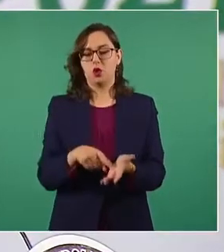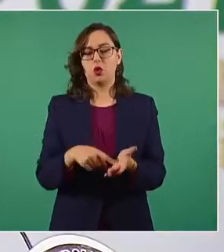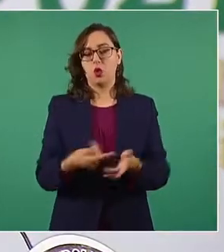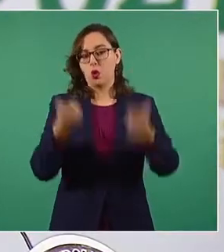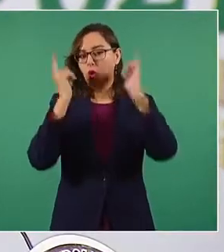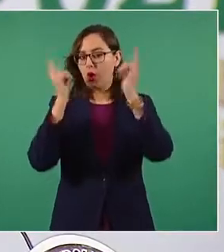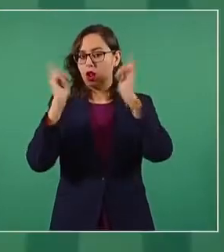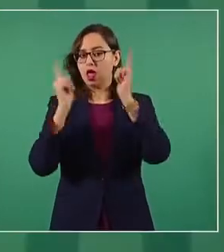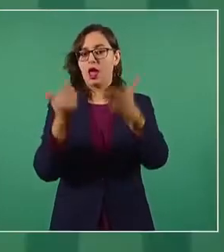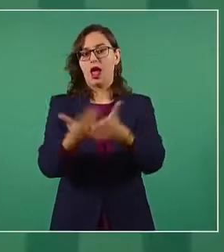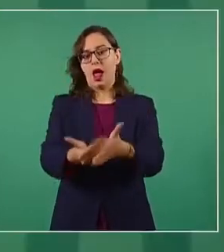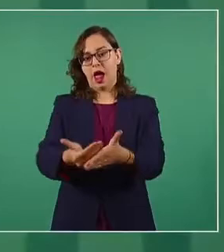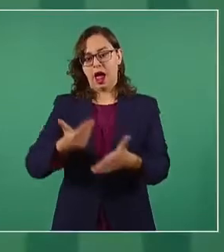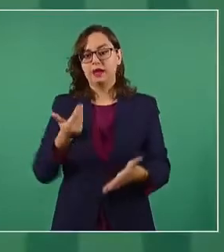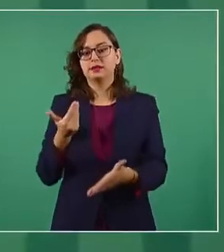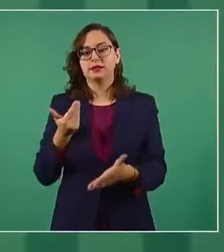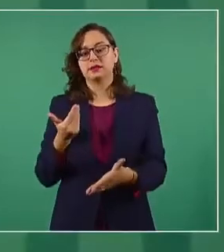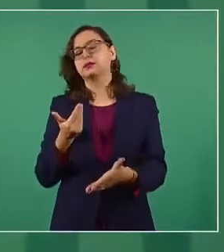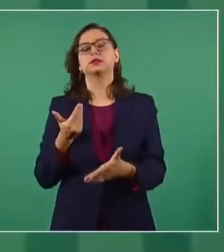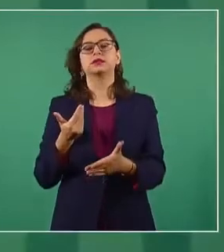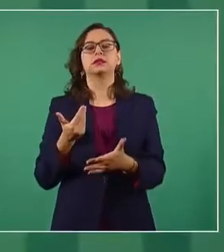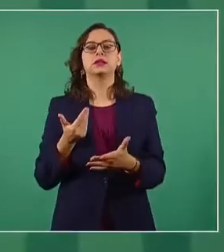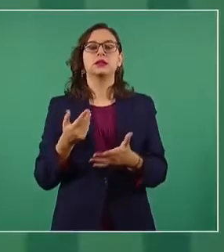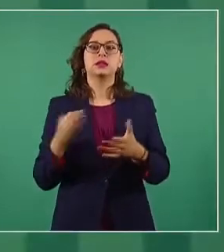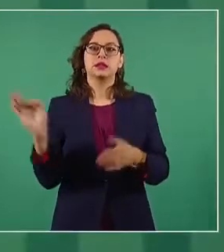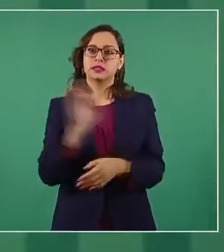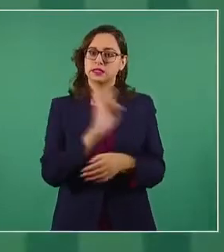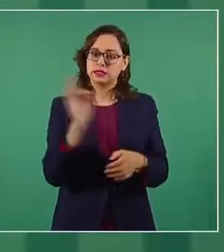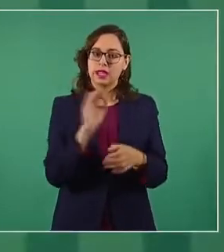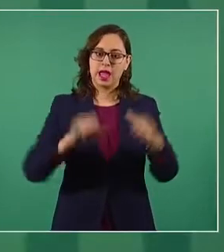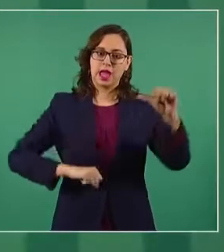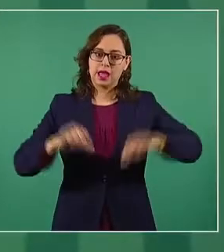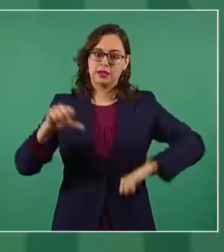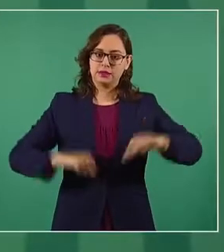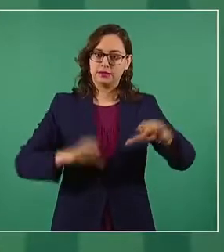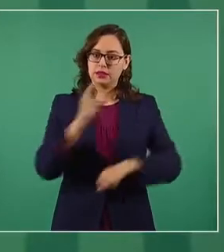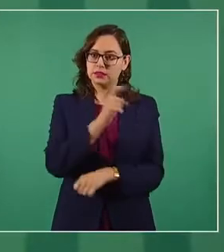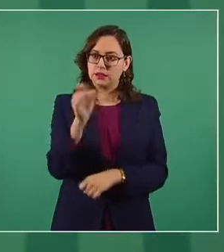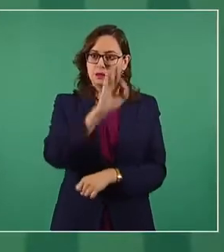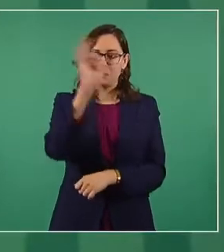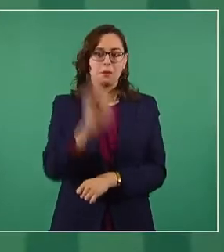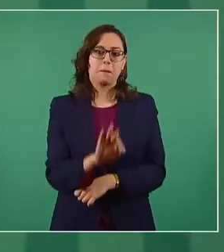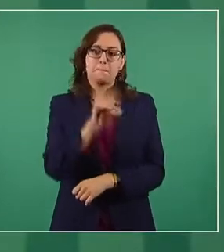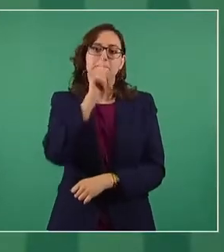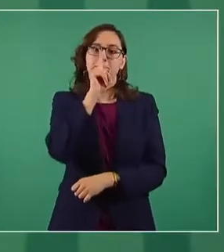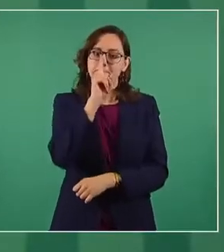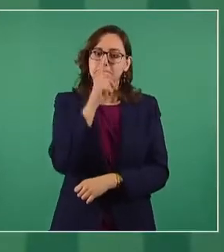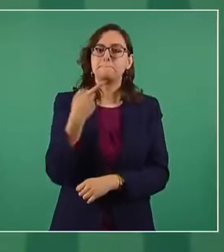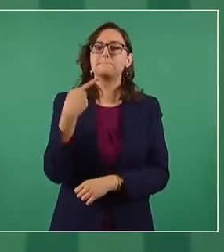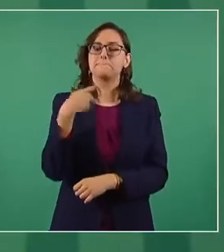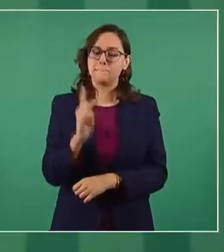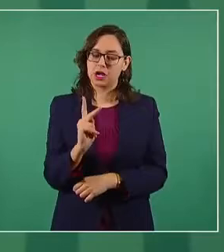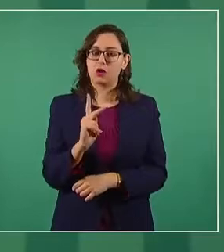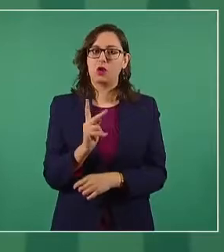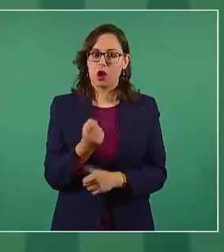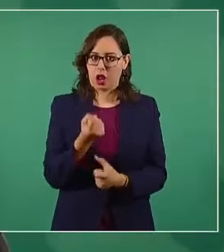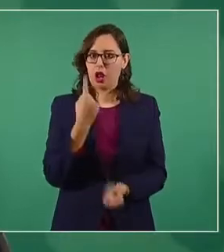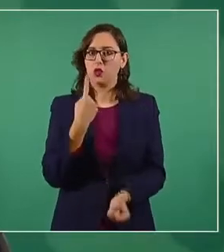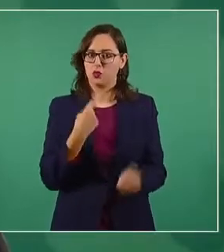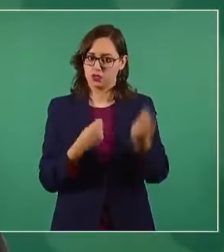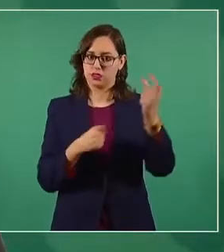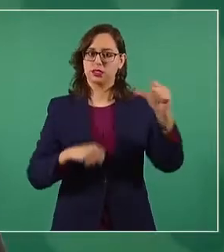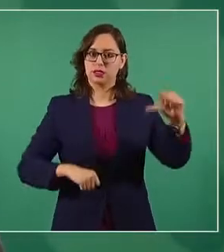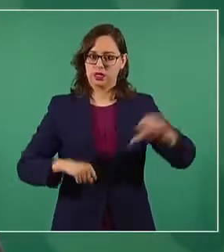pues efectivamente reanudar, si no todas las actividades, pues la mayor parte. de las actividades que hoy están afectando a